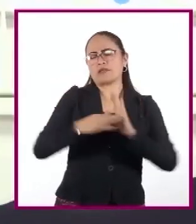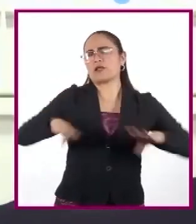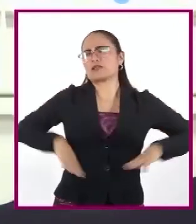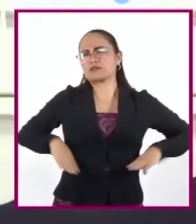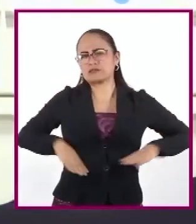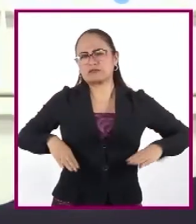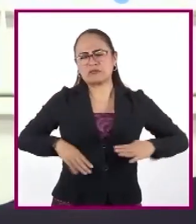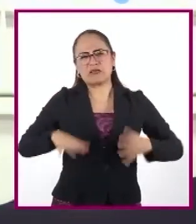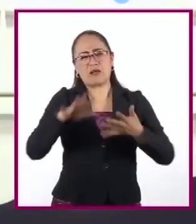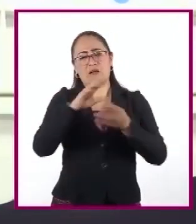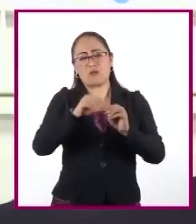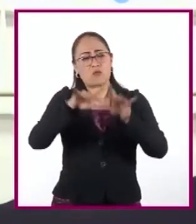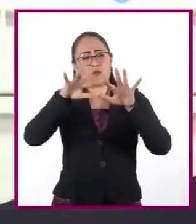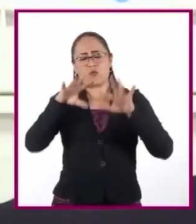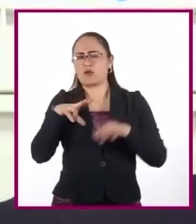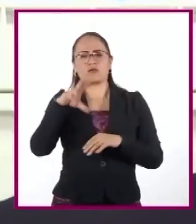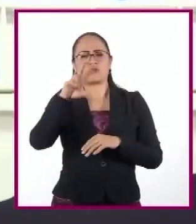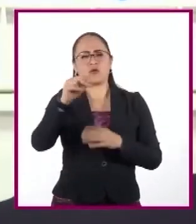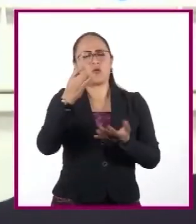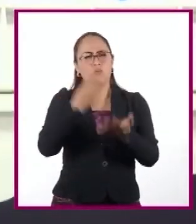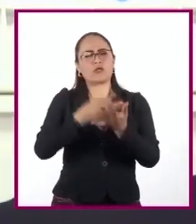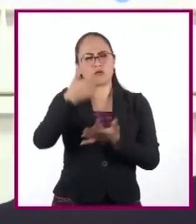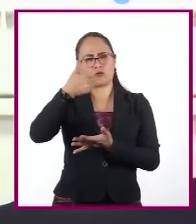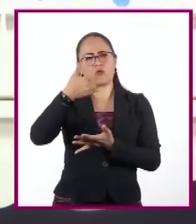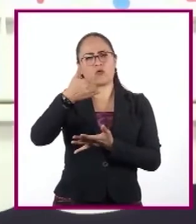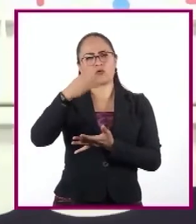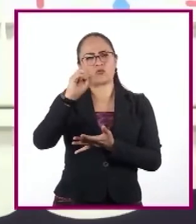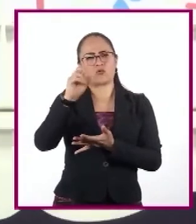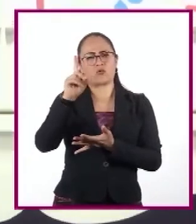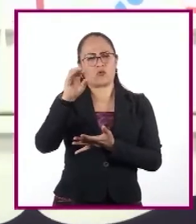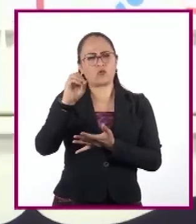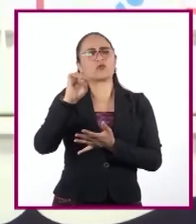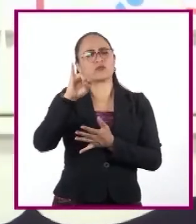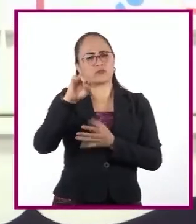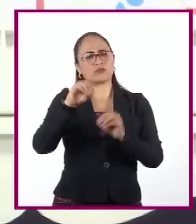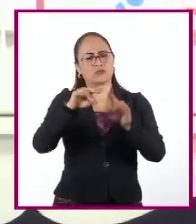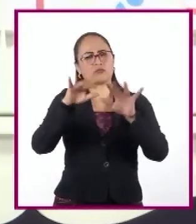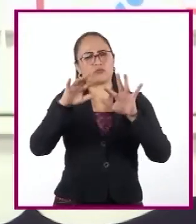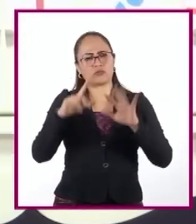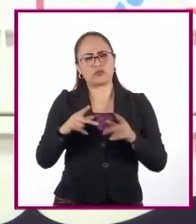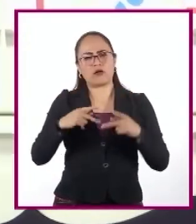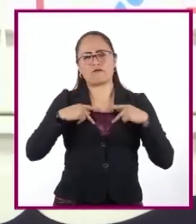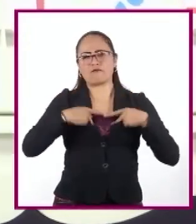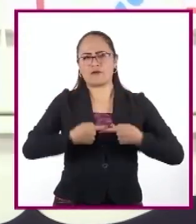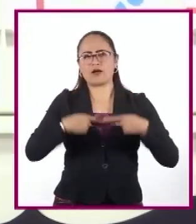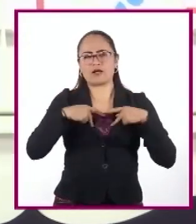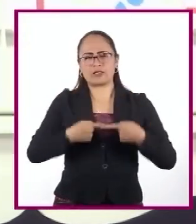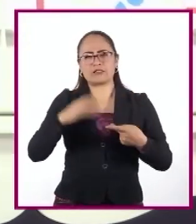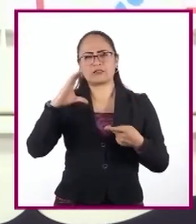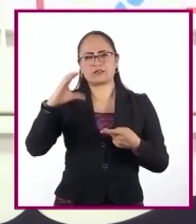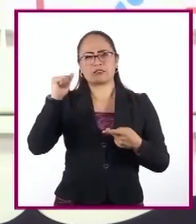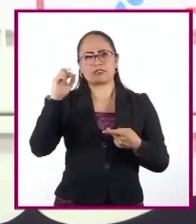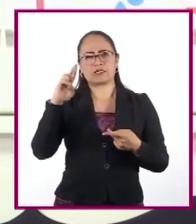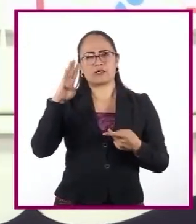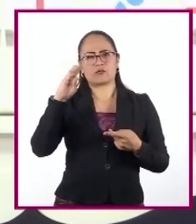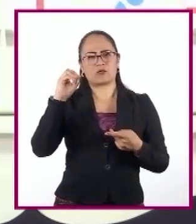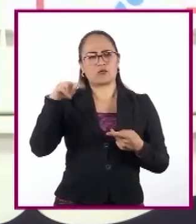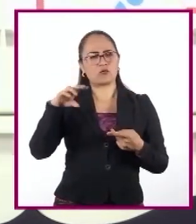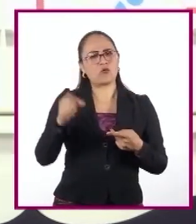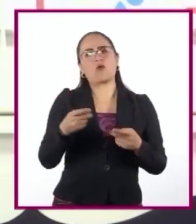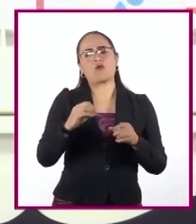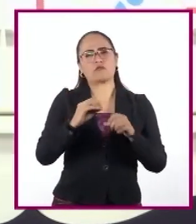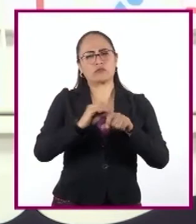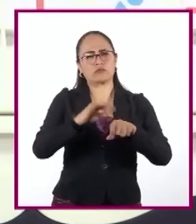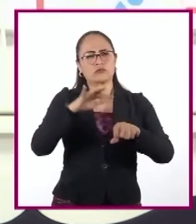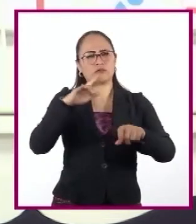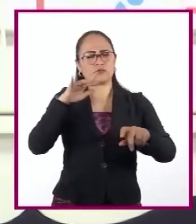opacos, excepto el yodo, que es brilloso, frágiles, excepto el carbono, en su forma de diamante, malos conductores de